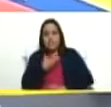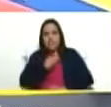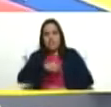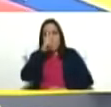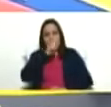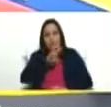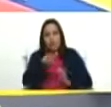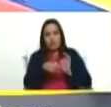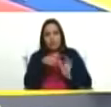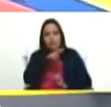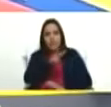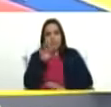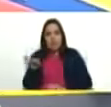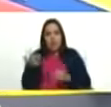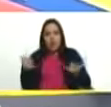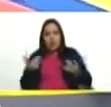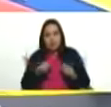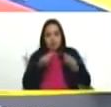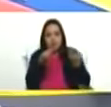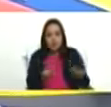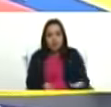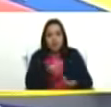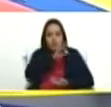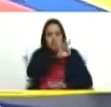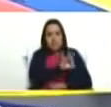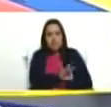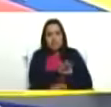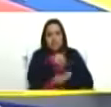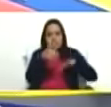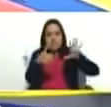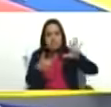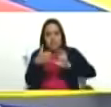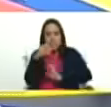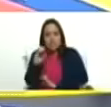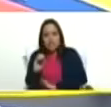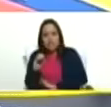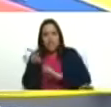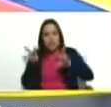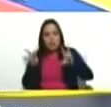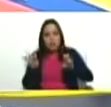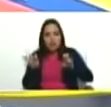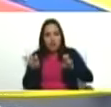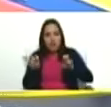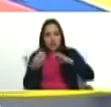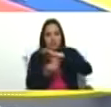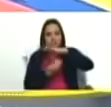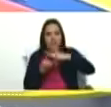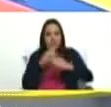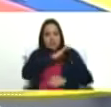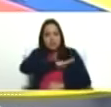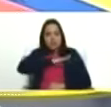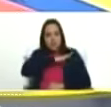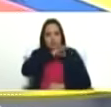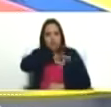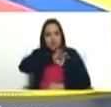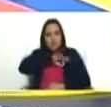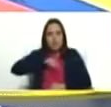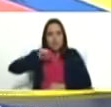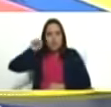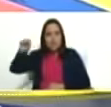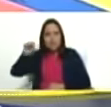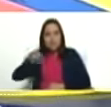2023, estamos entregando 360 nuevas bases de misiones socialistas